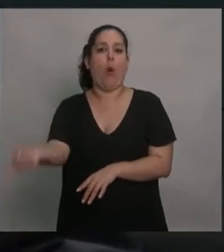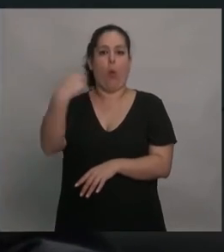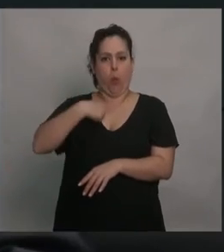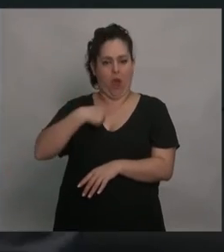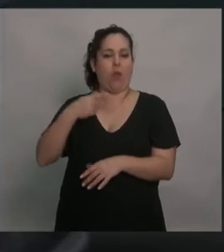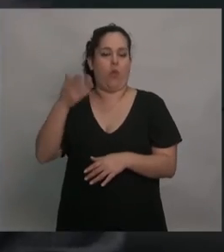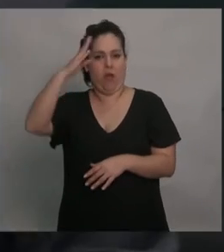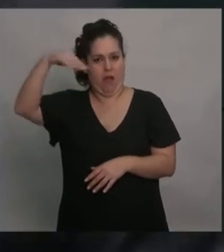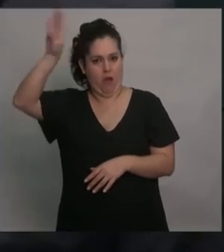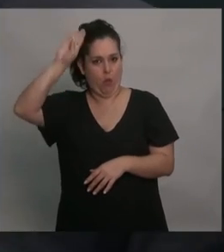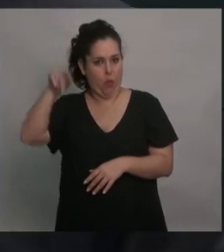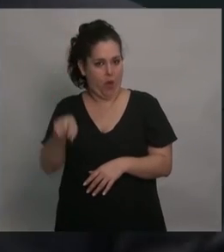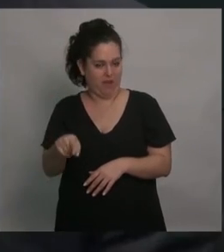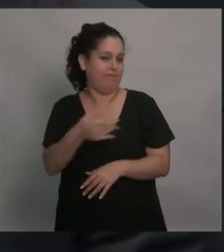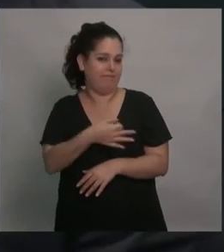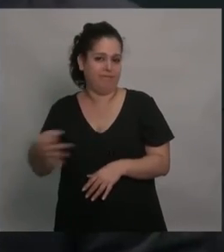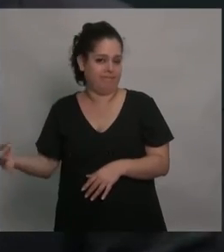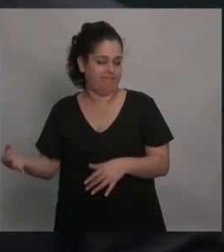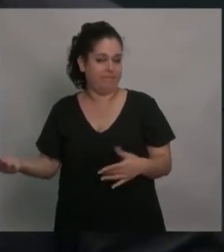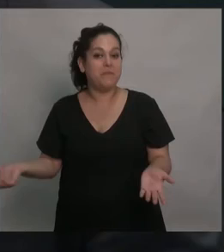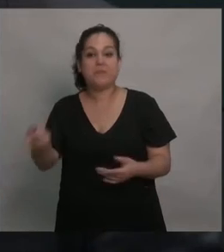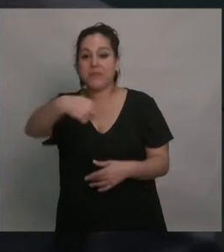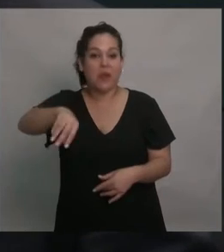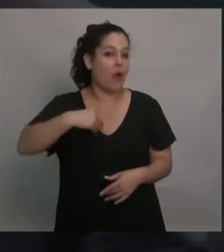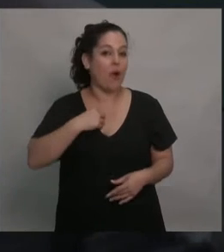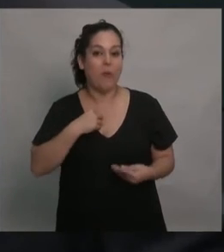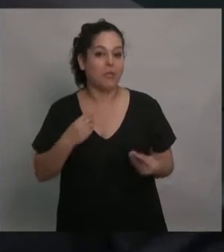gracias. Bueno, ¿cómo se sienten?